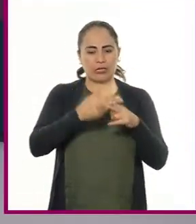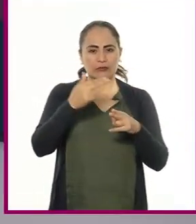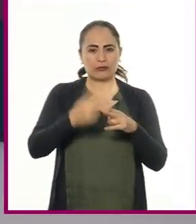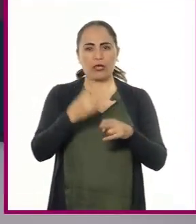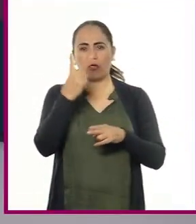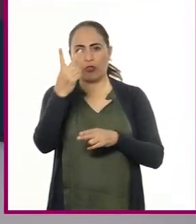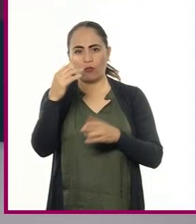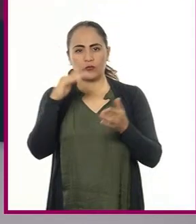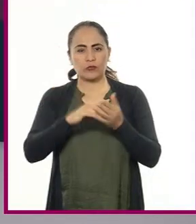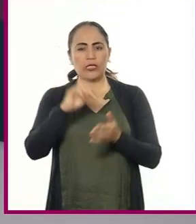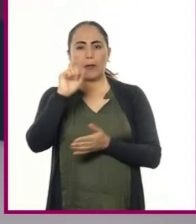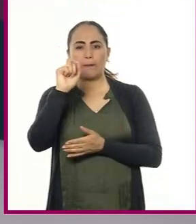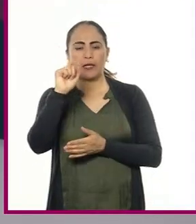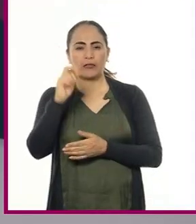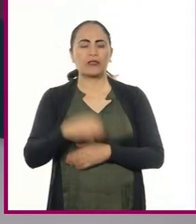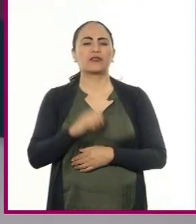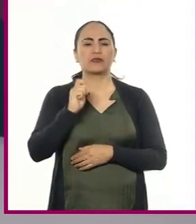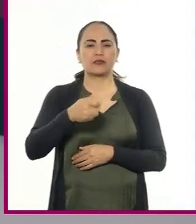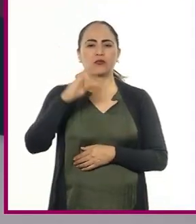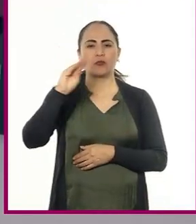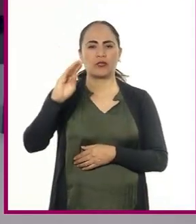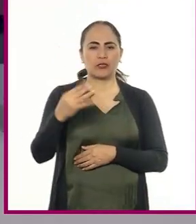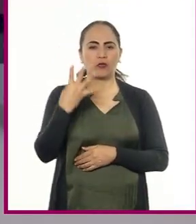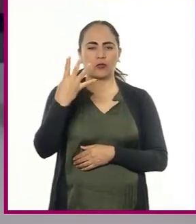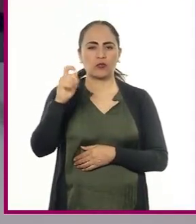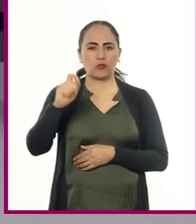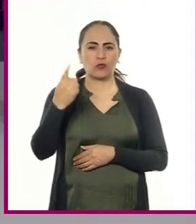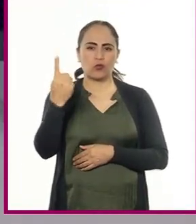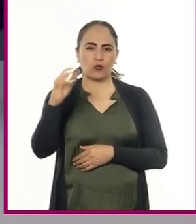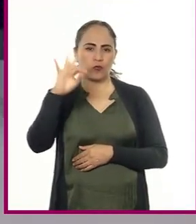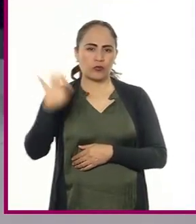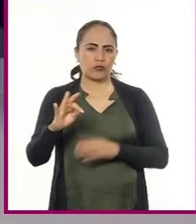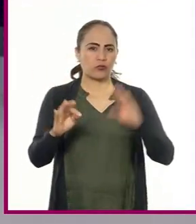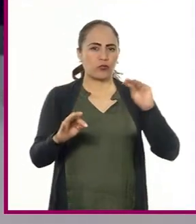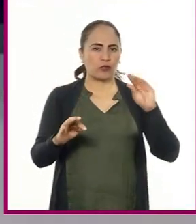2020, con el 94.1% de niñas y el